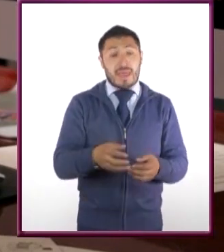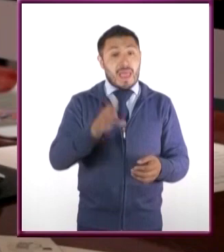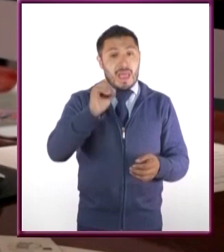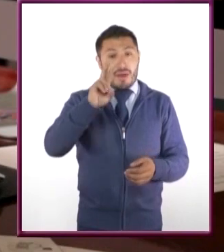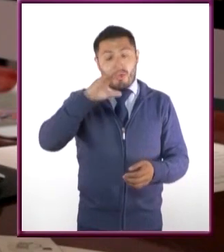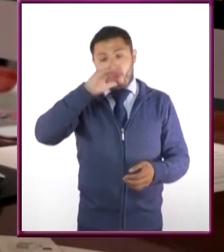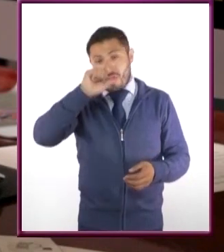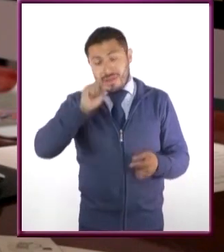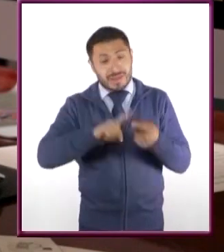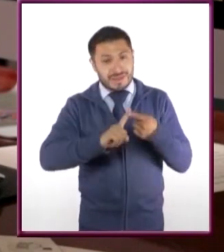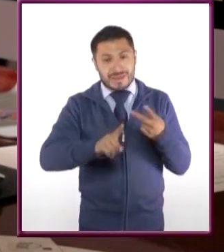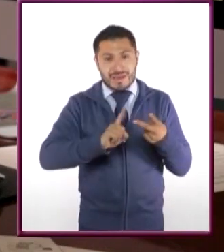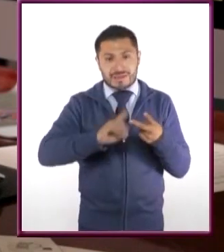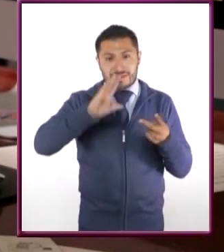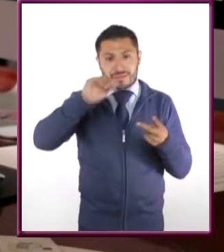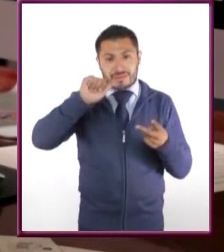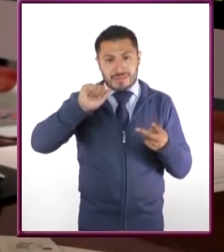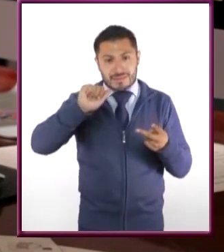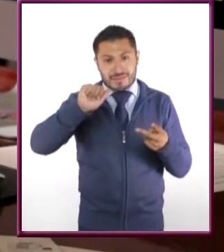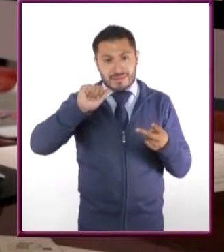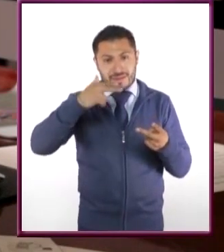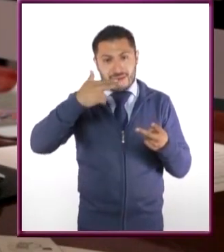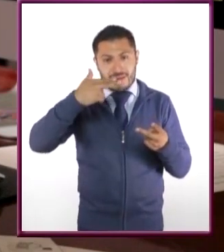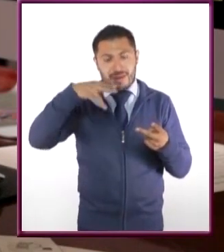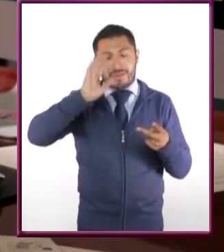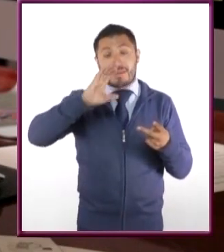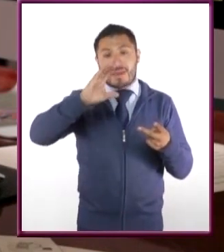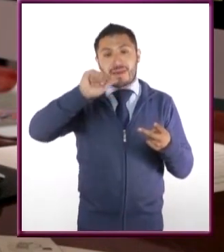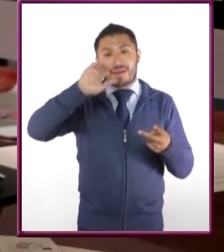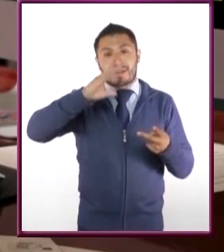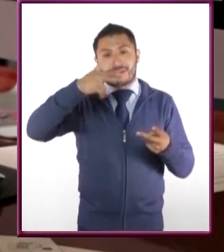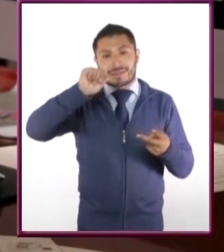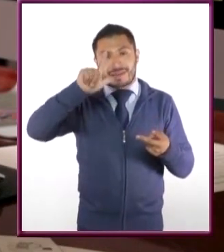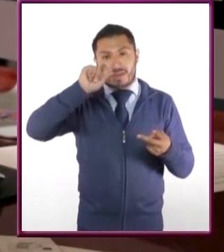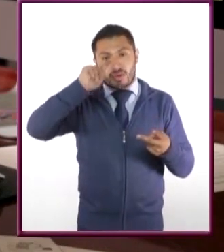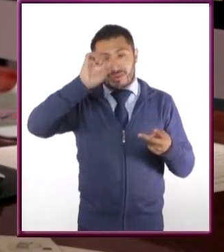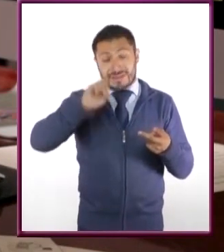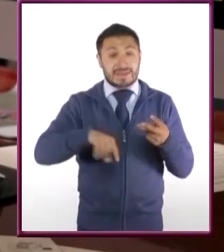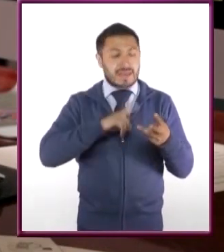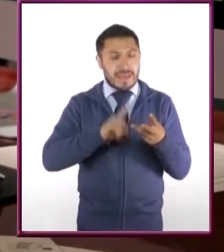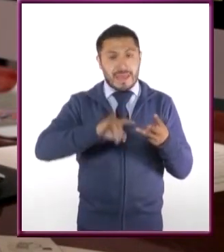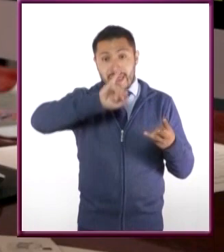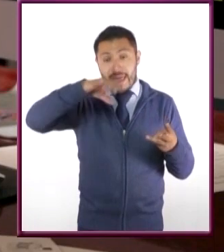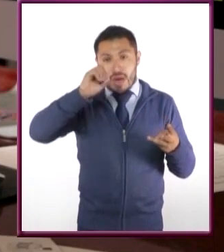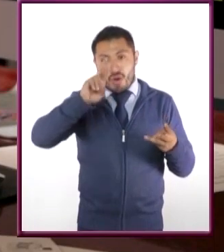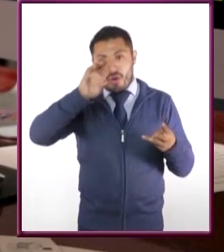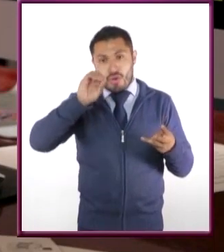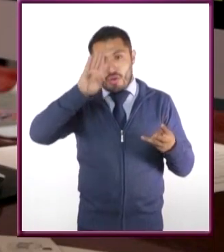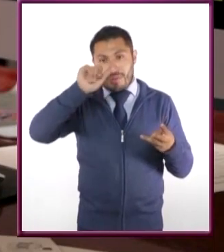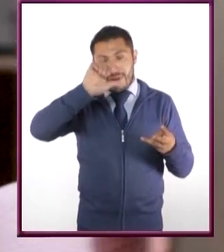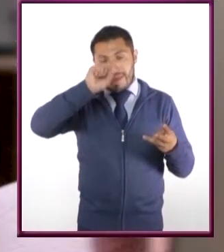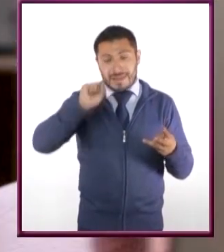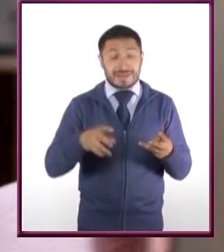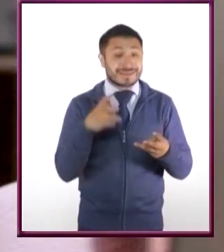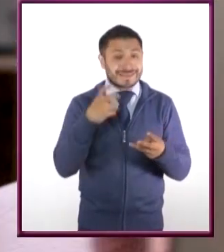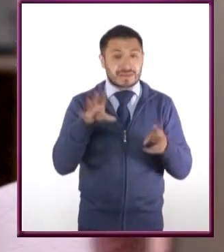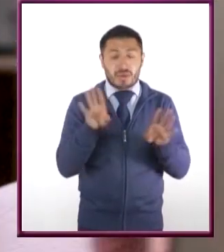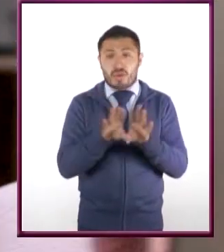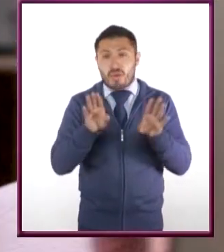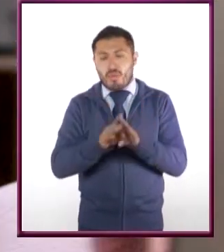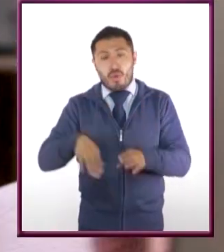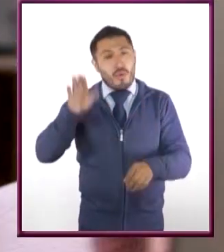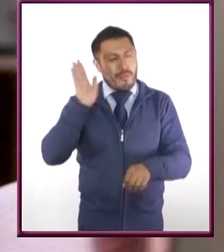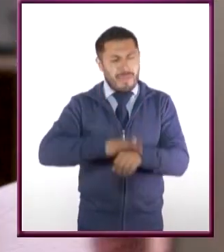orcas, sucede mucho en los cachalotes, y también se ha hablado que las jorobadas, que son ballenas barbadas, que son las